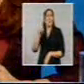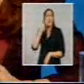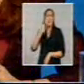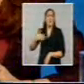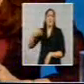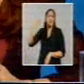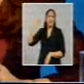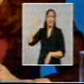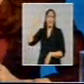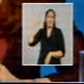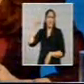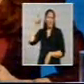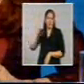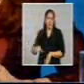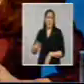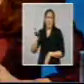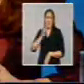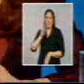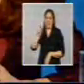Y